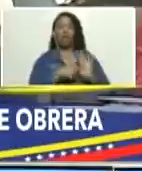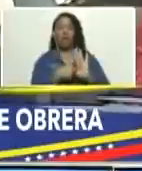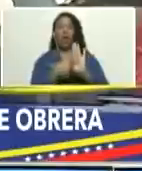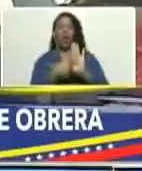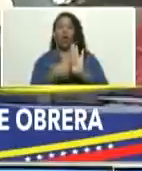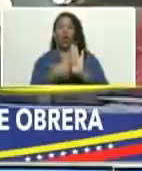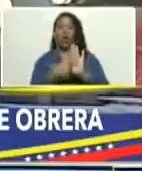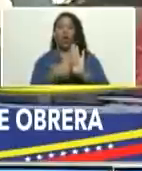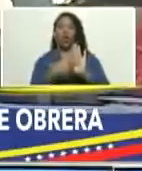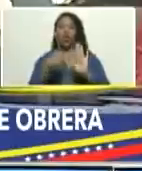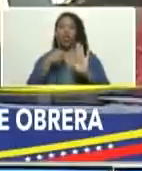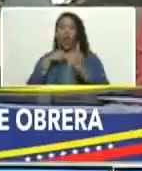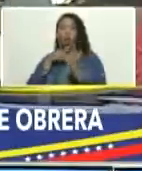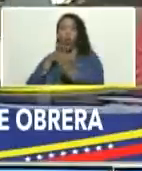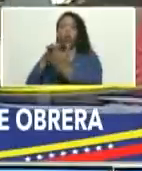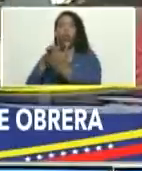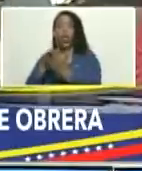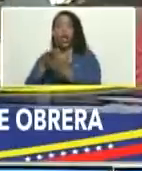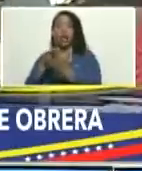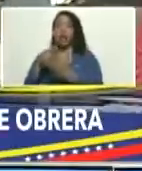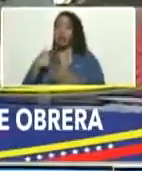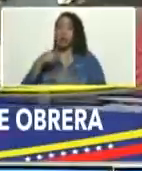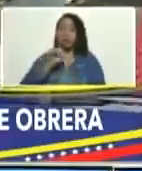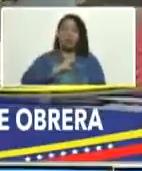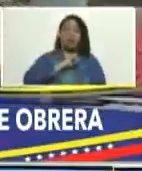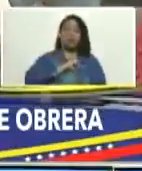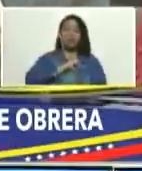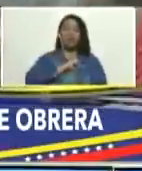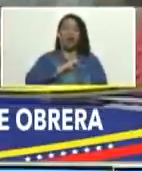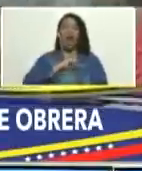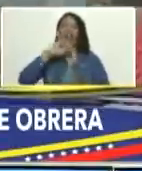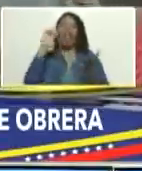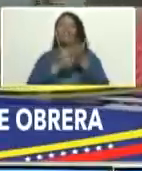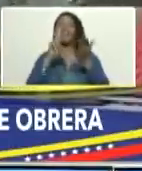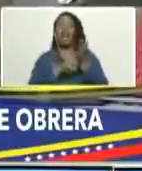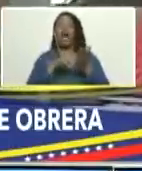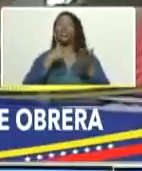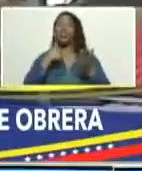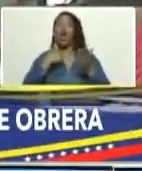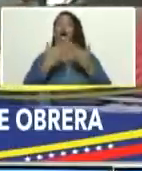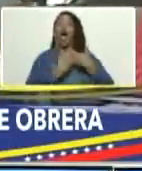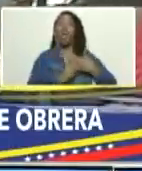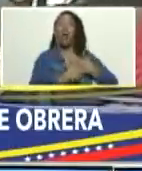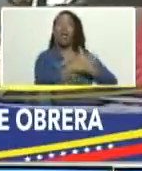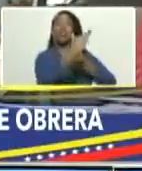ni ofendo ni temo. Con la verdad, avanzo siempre.